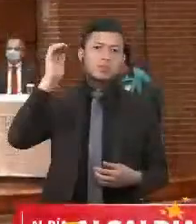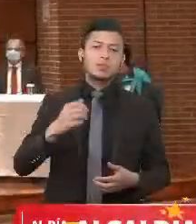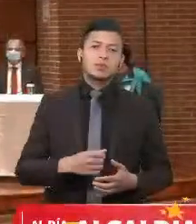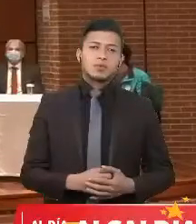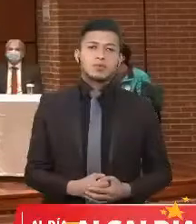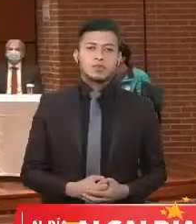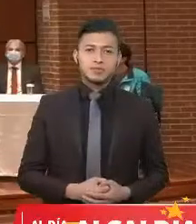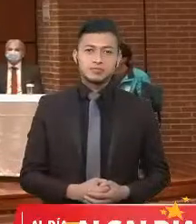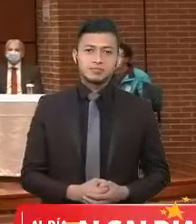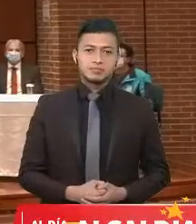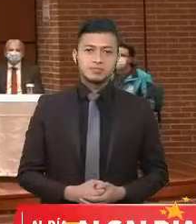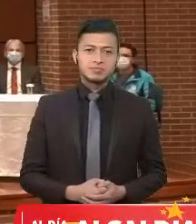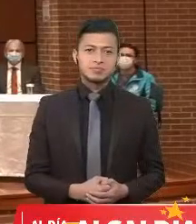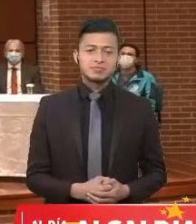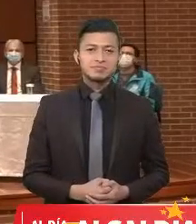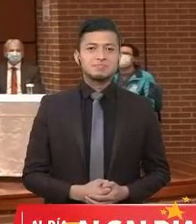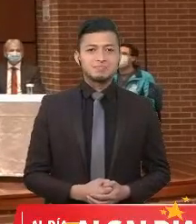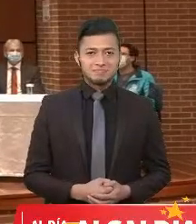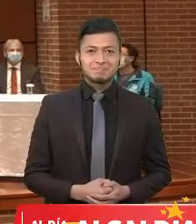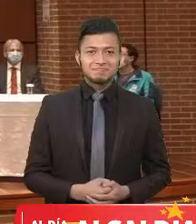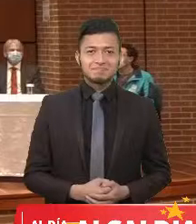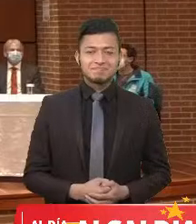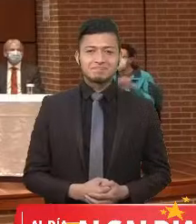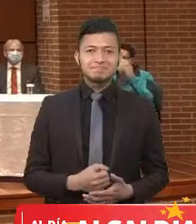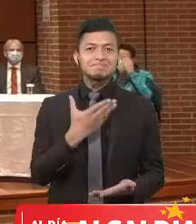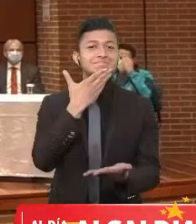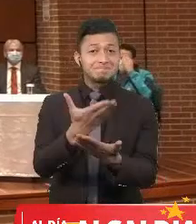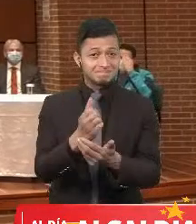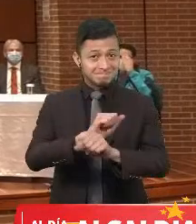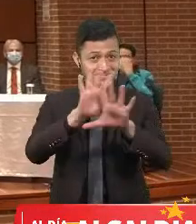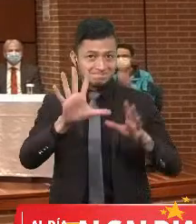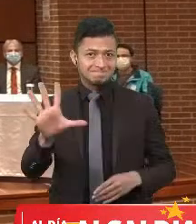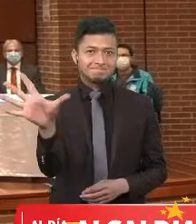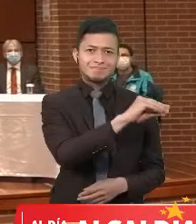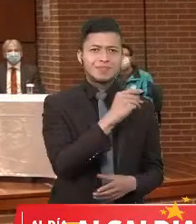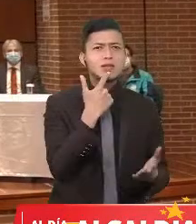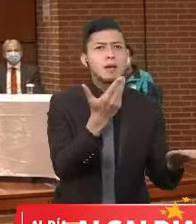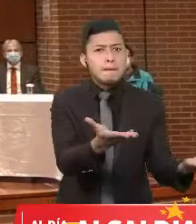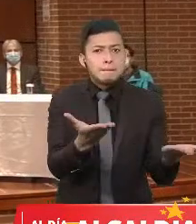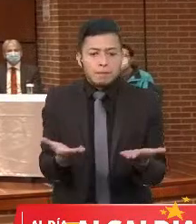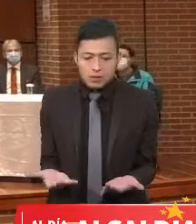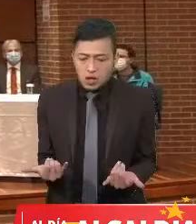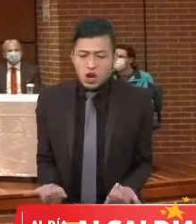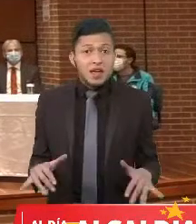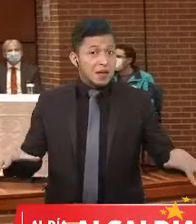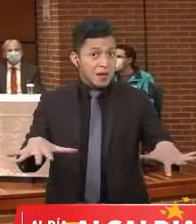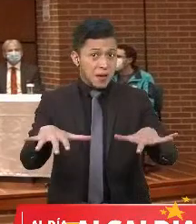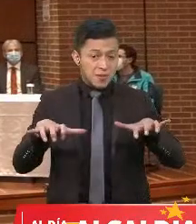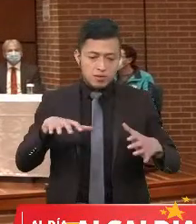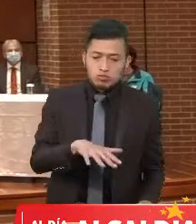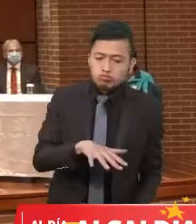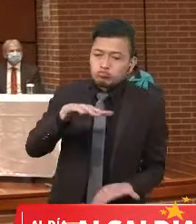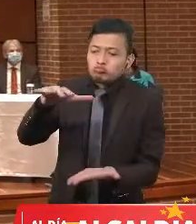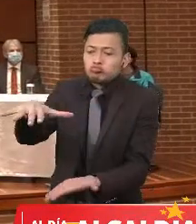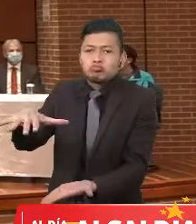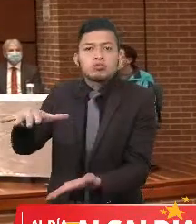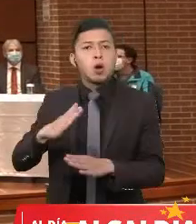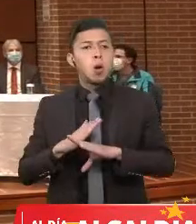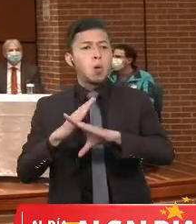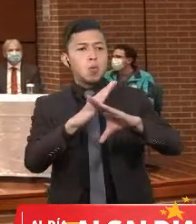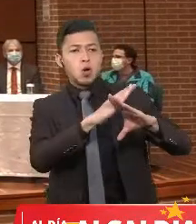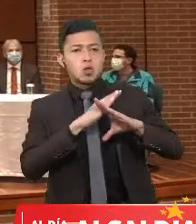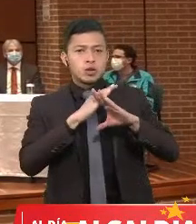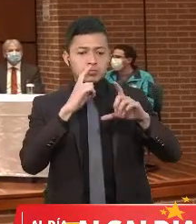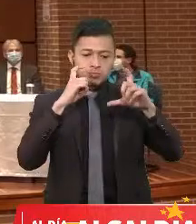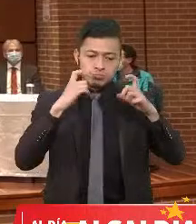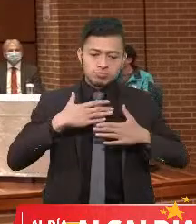Muy buenos días a todos. Damos la más cordial bienvenida a este evento de entrega de equipos biomédicos y elementos de protección personal para la